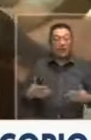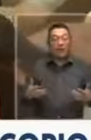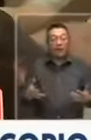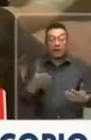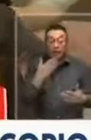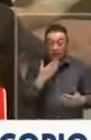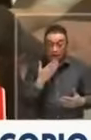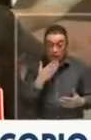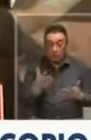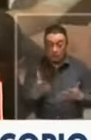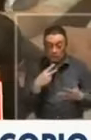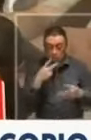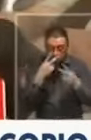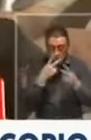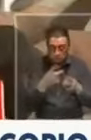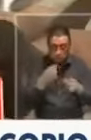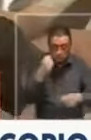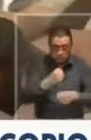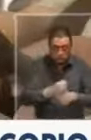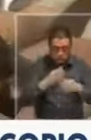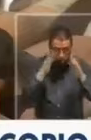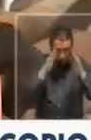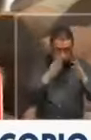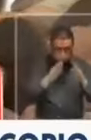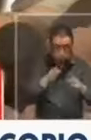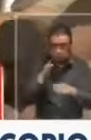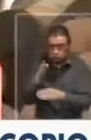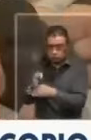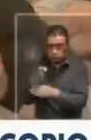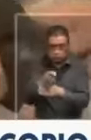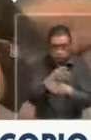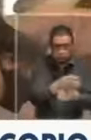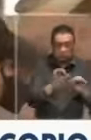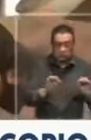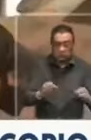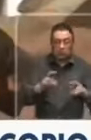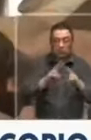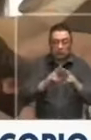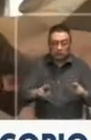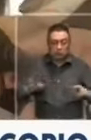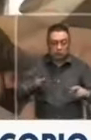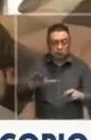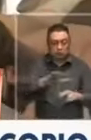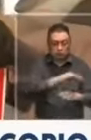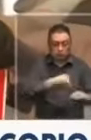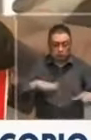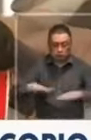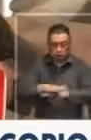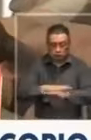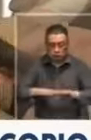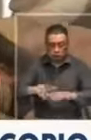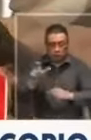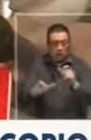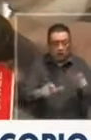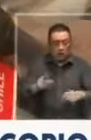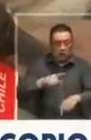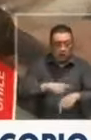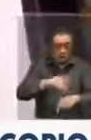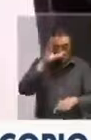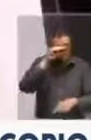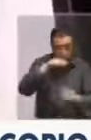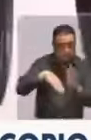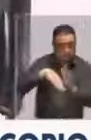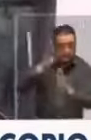También estamos orientando el esfuerzo para patrullar y mantener efectivamente esto bajo resguardo de la ciudadanía, sobre todo en horarios